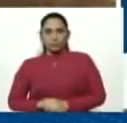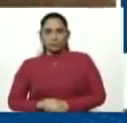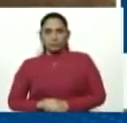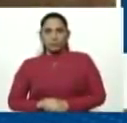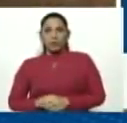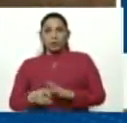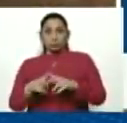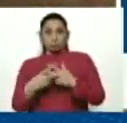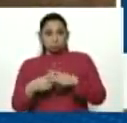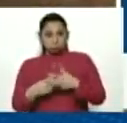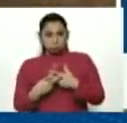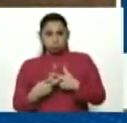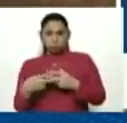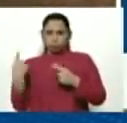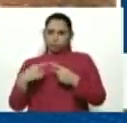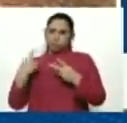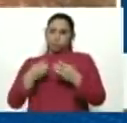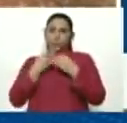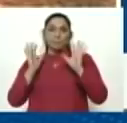ferreterías. Bueno,